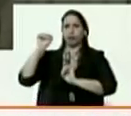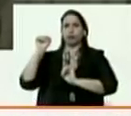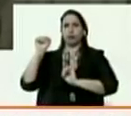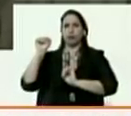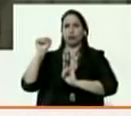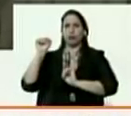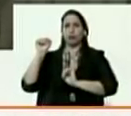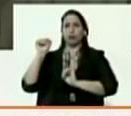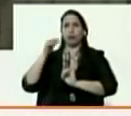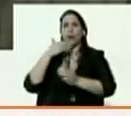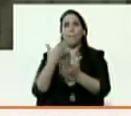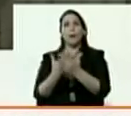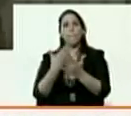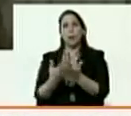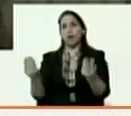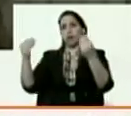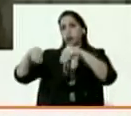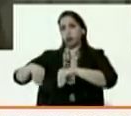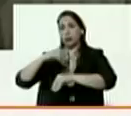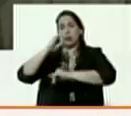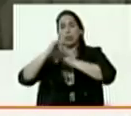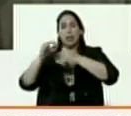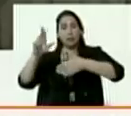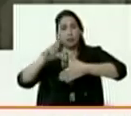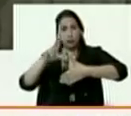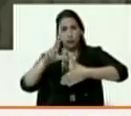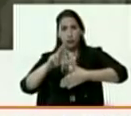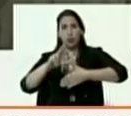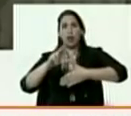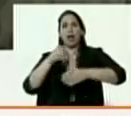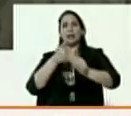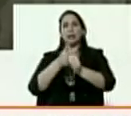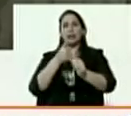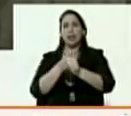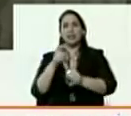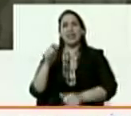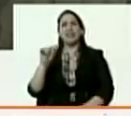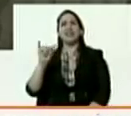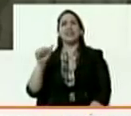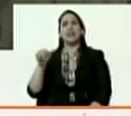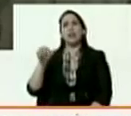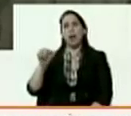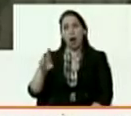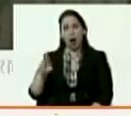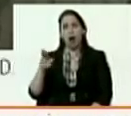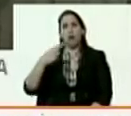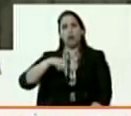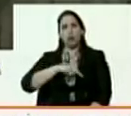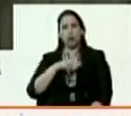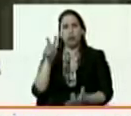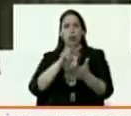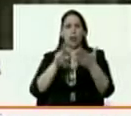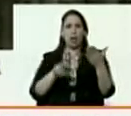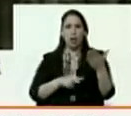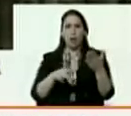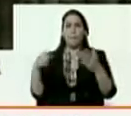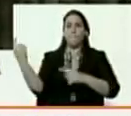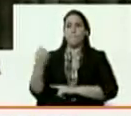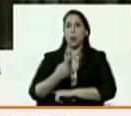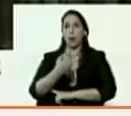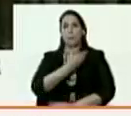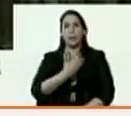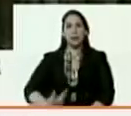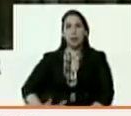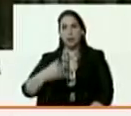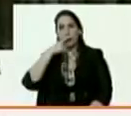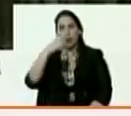al Tratado Interamericano de Asistencia Recíproca, que a continuación voy a leer por instrucciones del señor